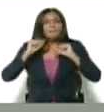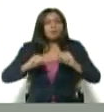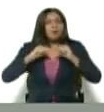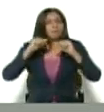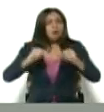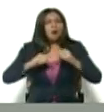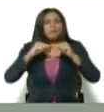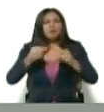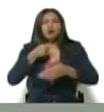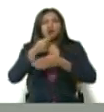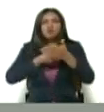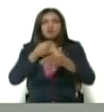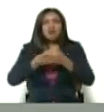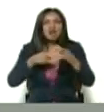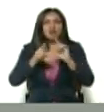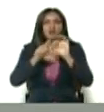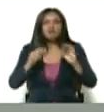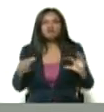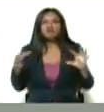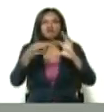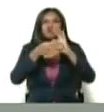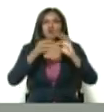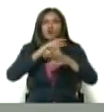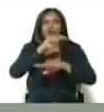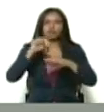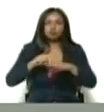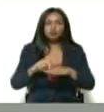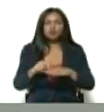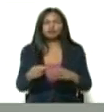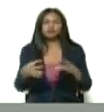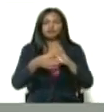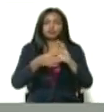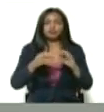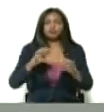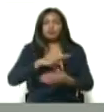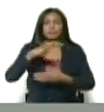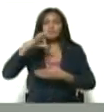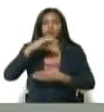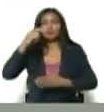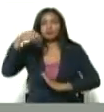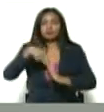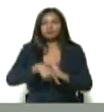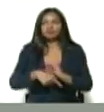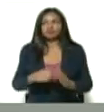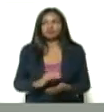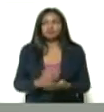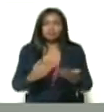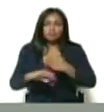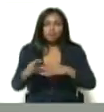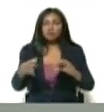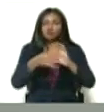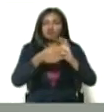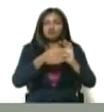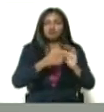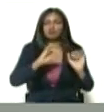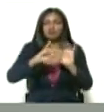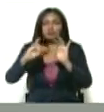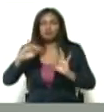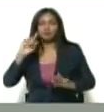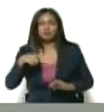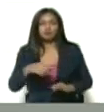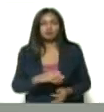confíe. Vamos en unión nacional, en unión espiritual profunda. Vamos en unión espiritual